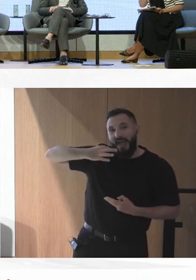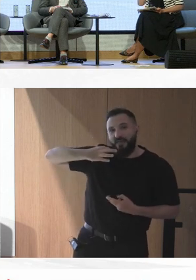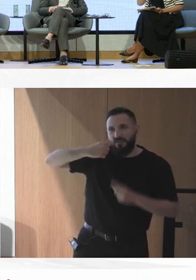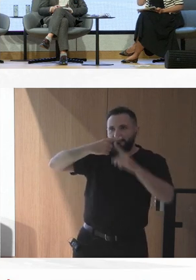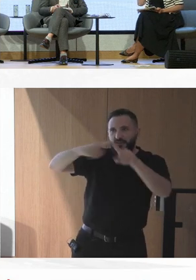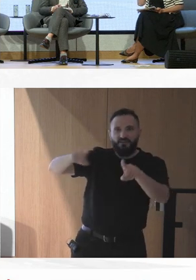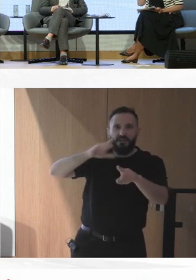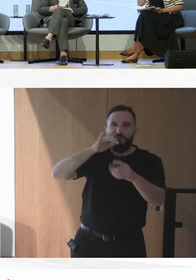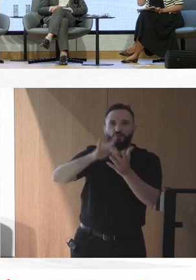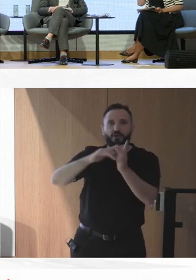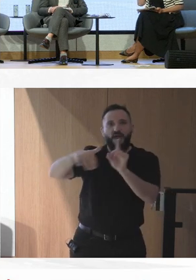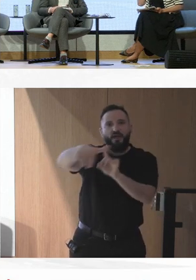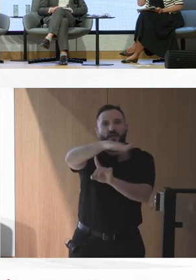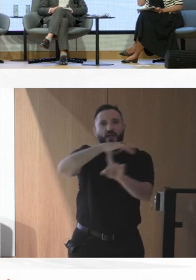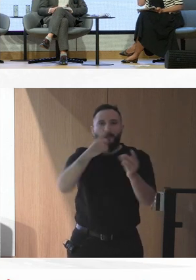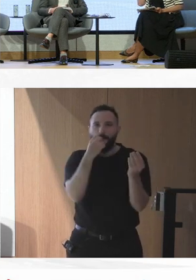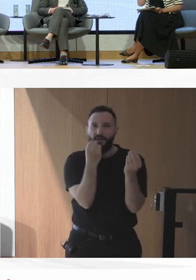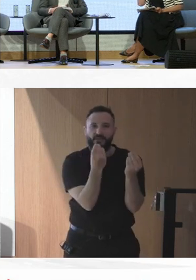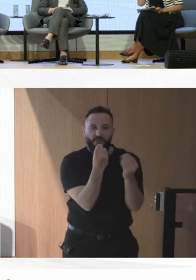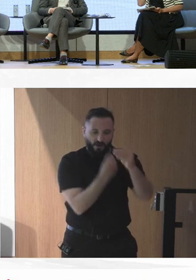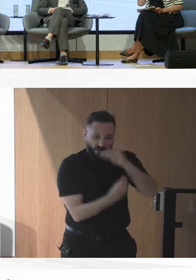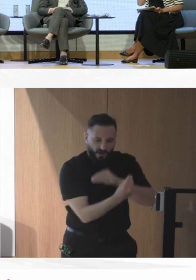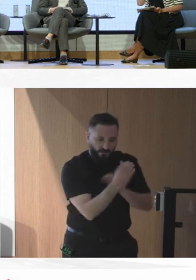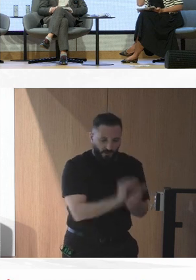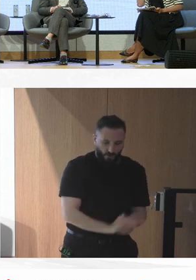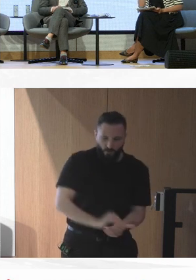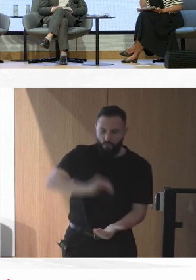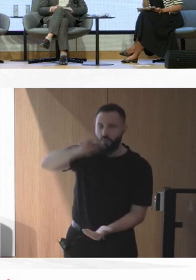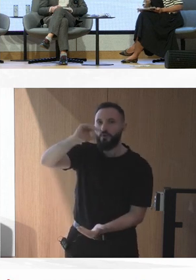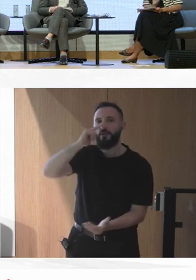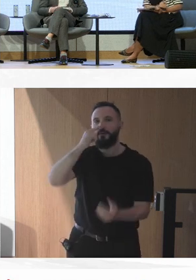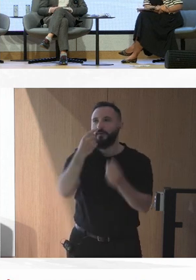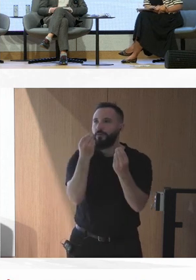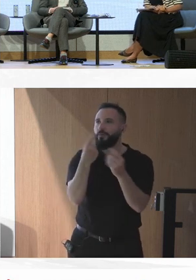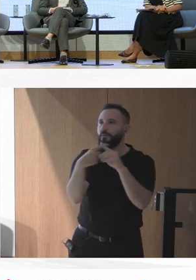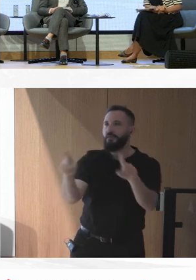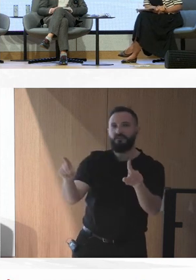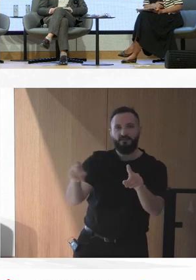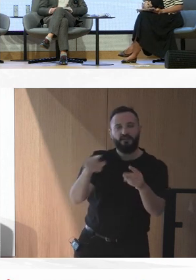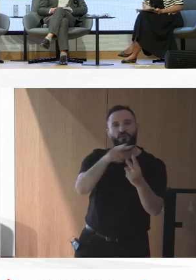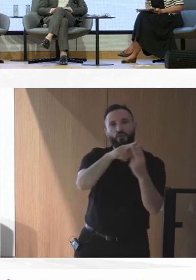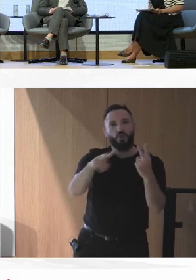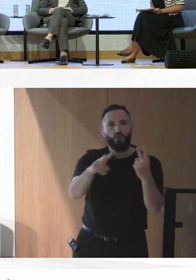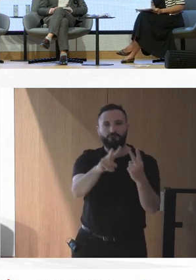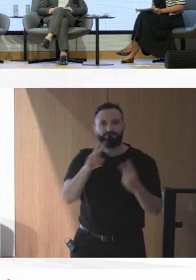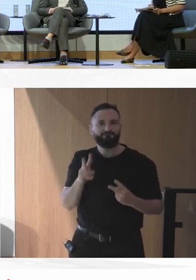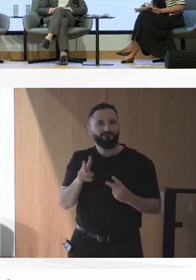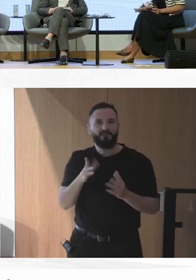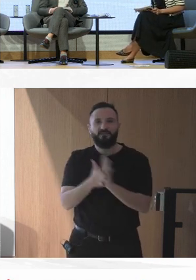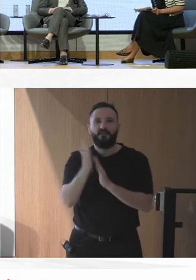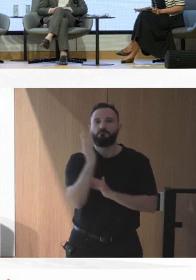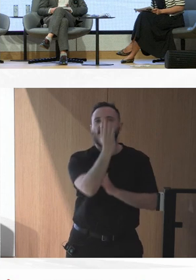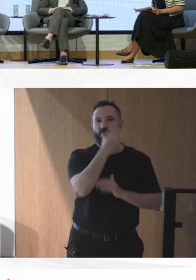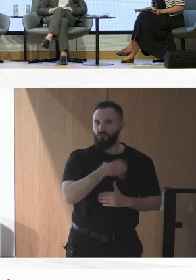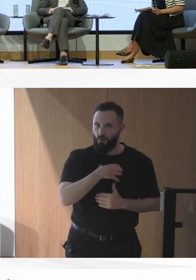alteraciones de la percepción desde el nacimiento o desde la infancia, ¿no? Esto funcionaría de manera parecida, ¿no?, al otro sistema.